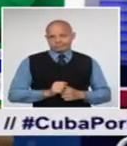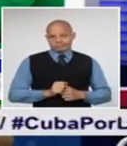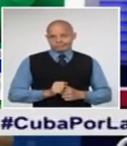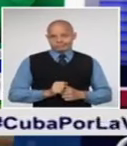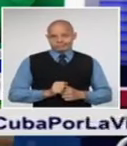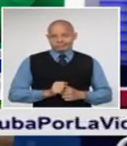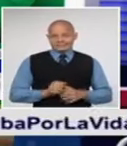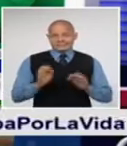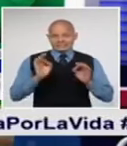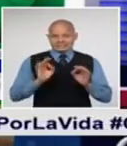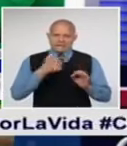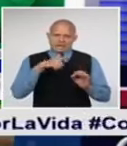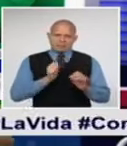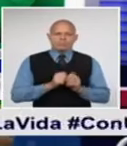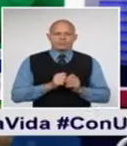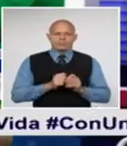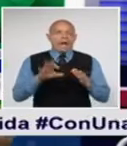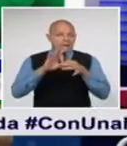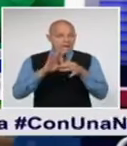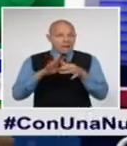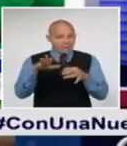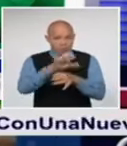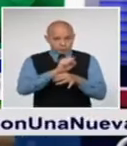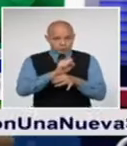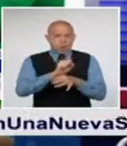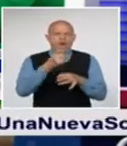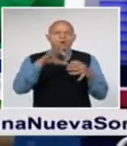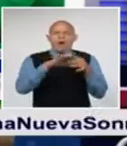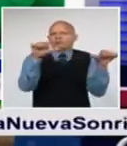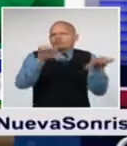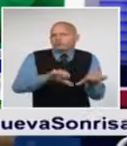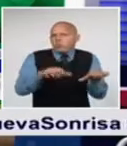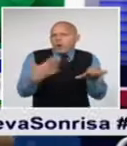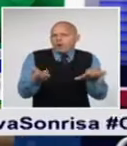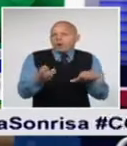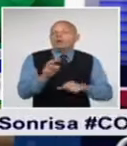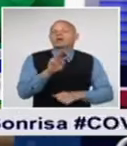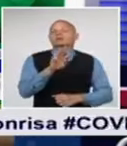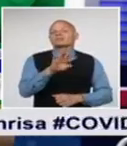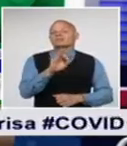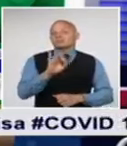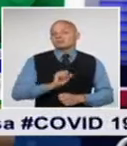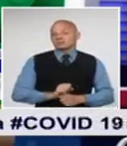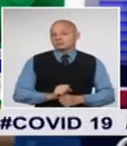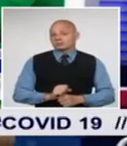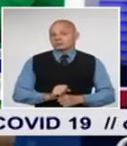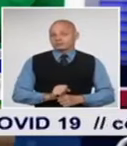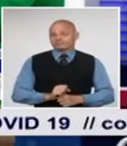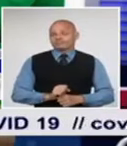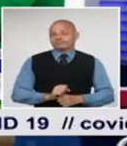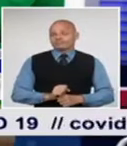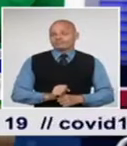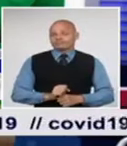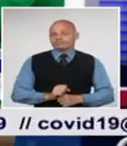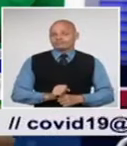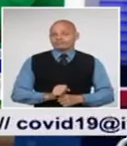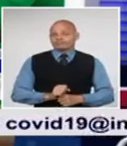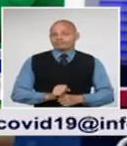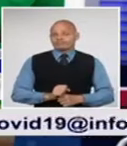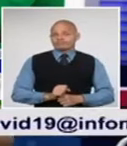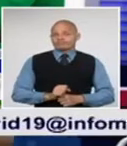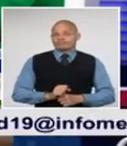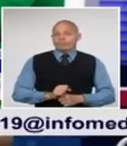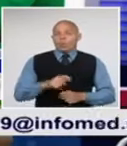los críticos, 37 en el día de ayer, son los 2 que se incrementan, y se mantiene una cifra